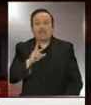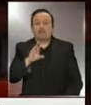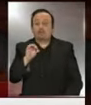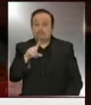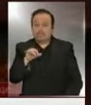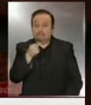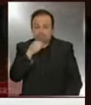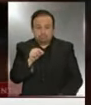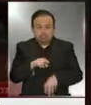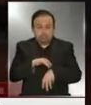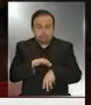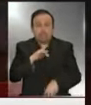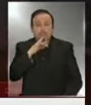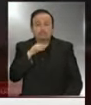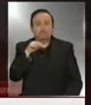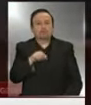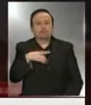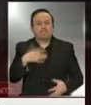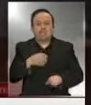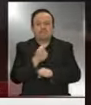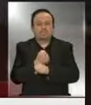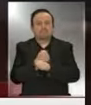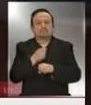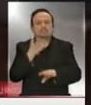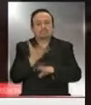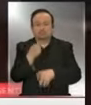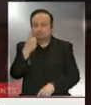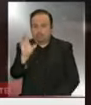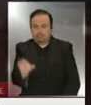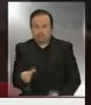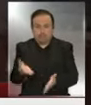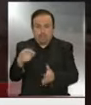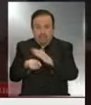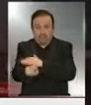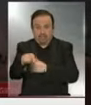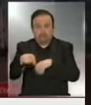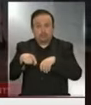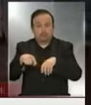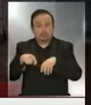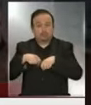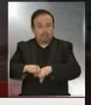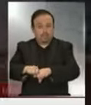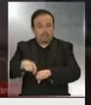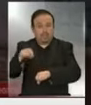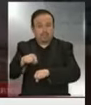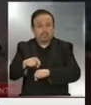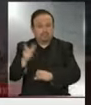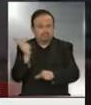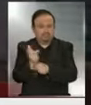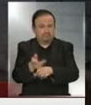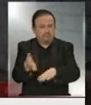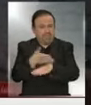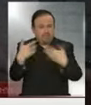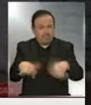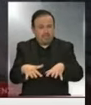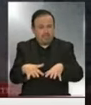hace pocos minutos Carabineros acaba de confirmar que hay un muerto adentro, al interior de este supermercado, saqueado días